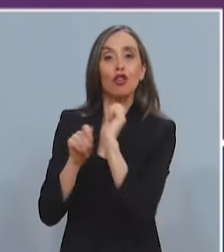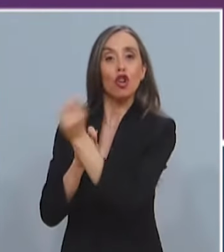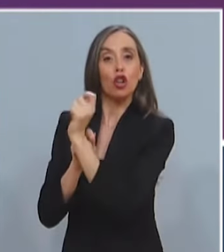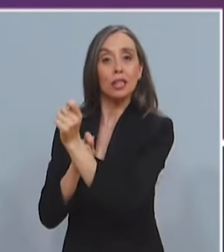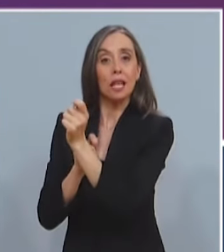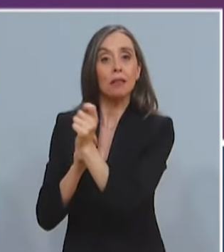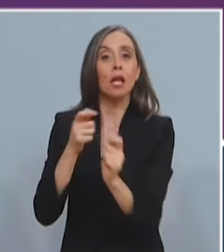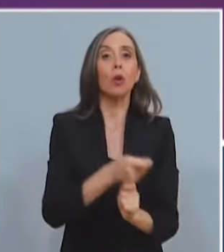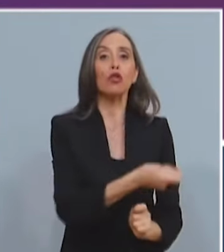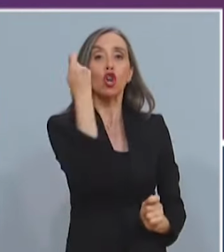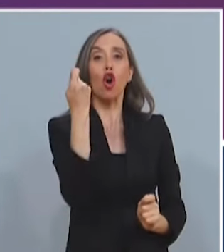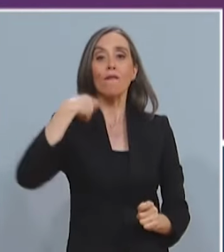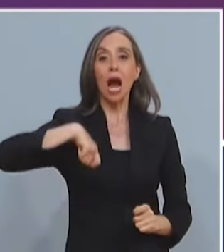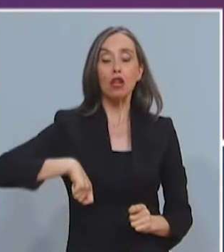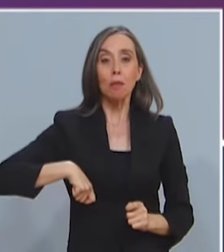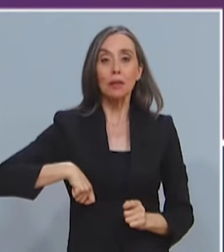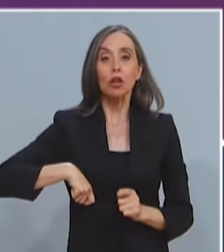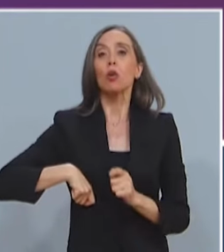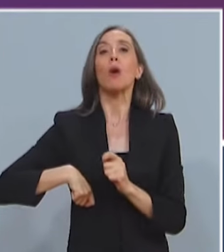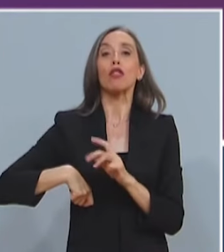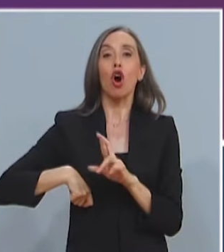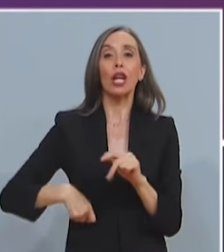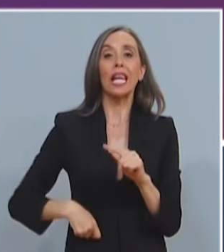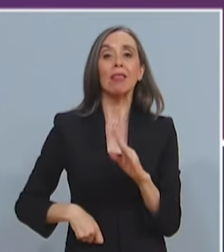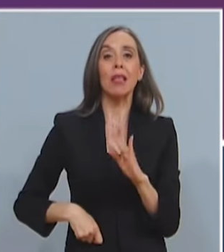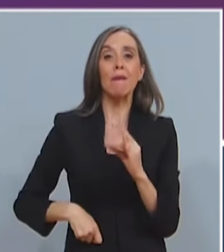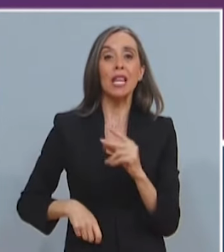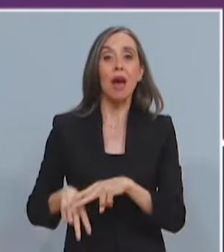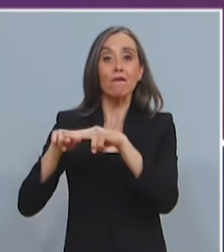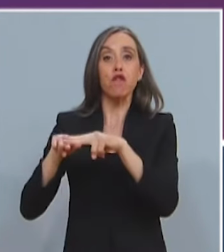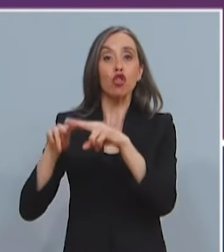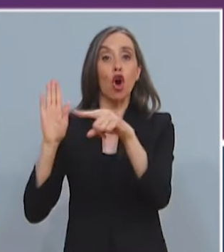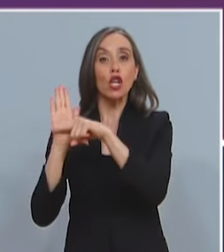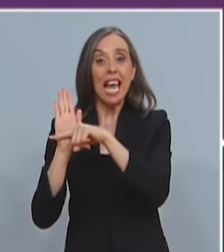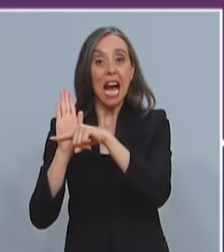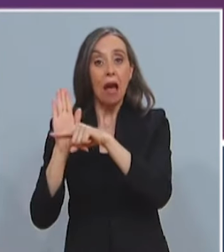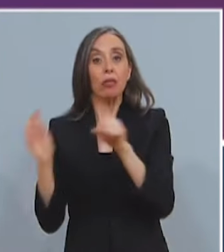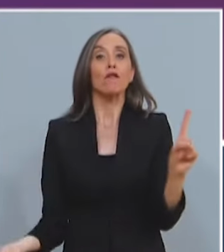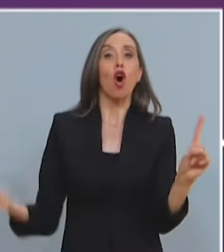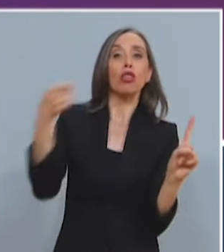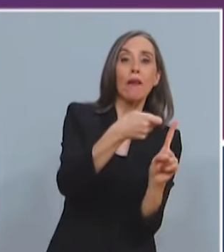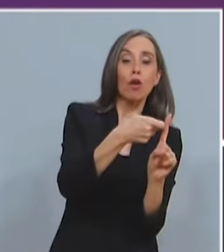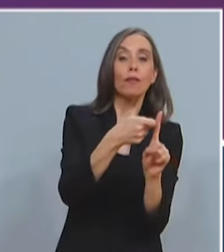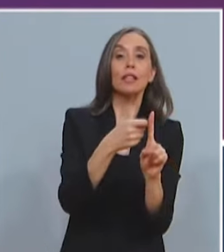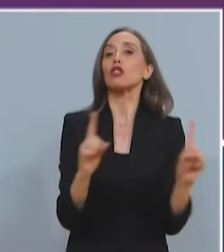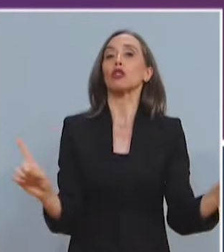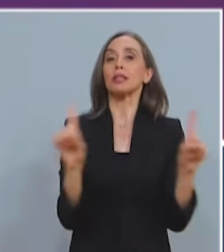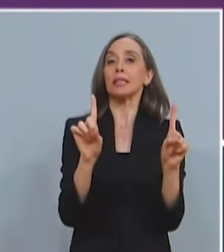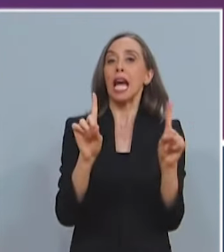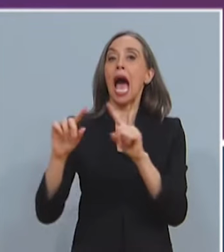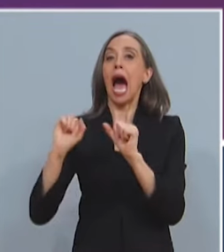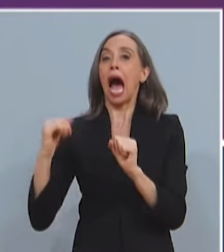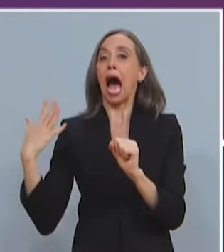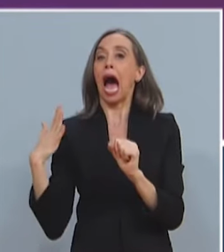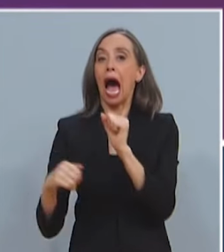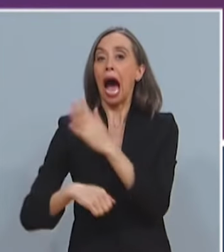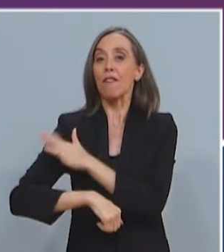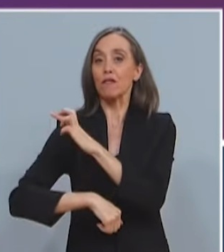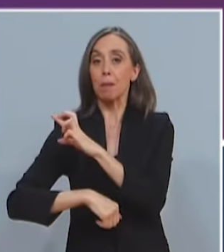cobradas cuando la rentabilidad del fondo sea negativa y así ponemos a ambos en la misma